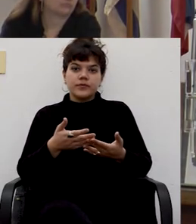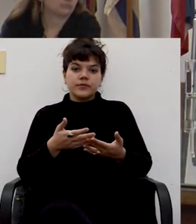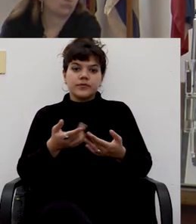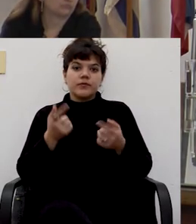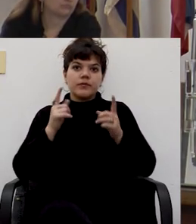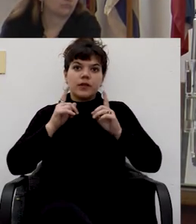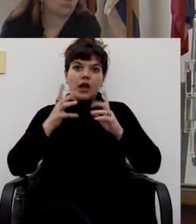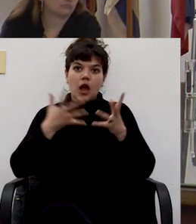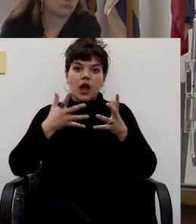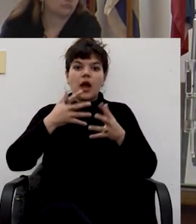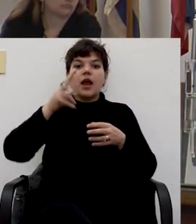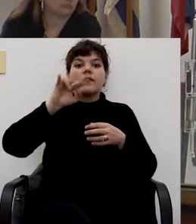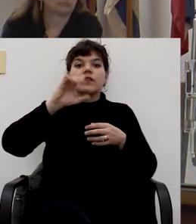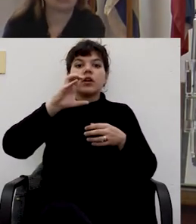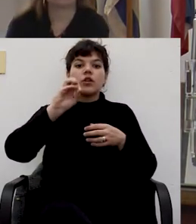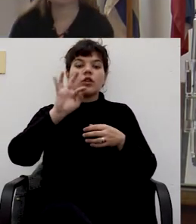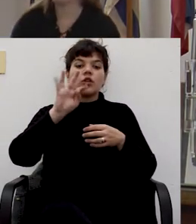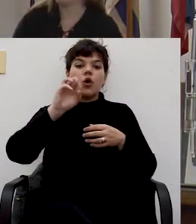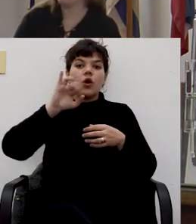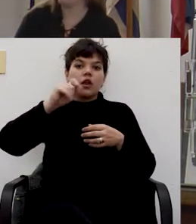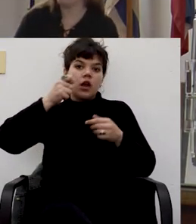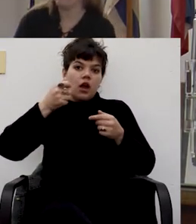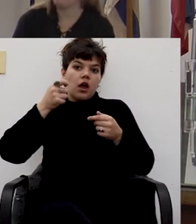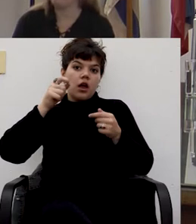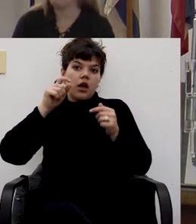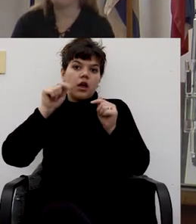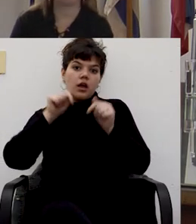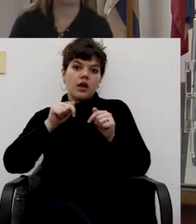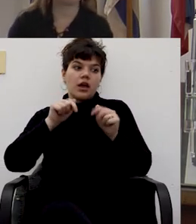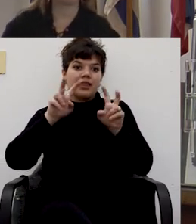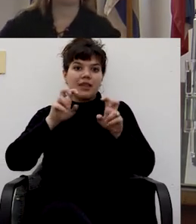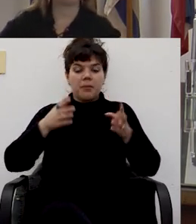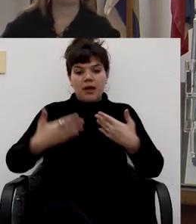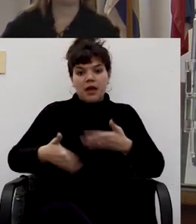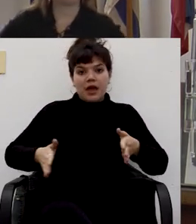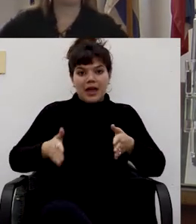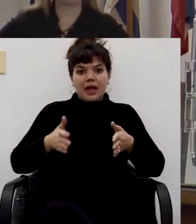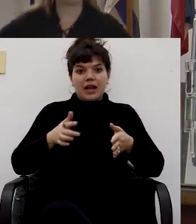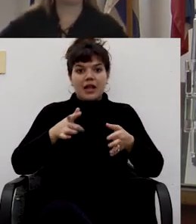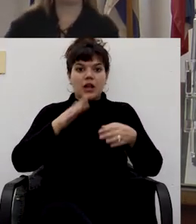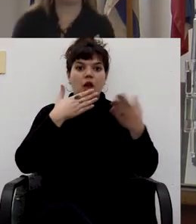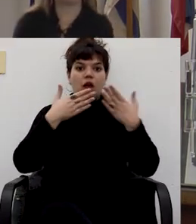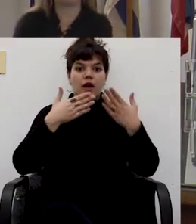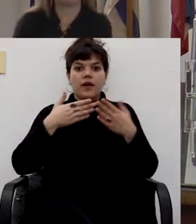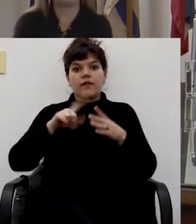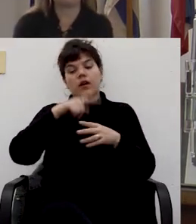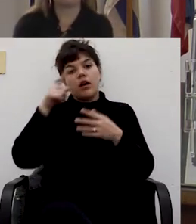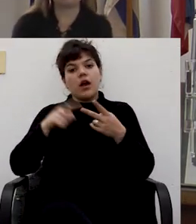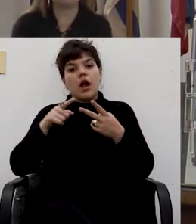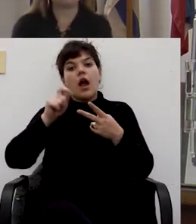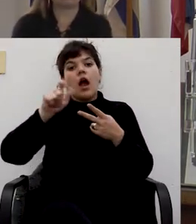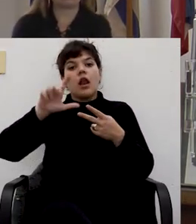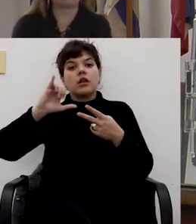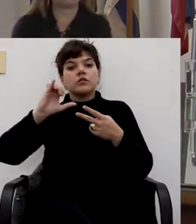Tenemos a María Victoria Espasandín por la Comisión Abierta de Equidad de Género, a Alicia Álvarez por la Comisión Sectorial de